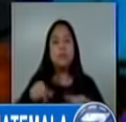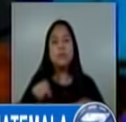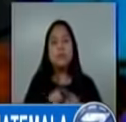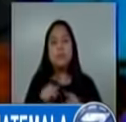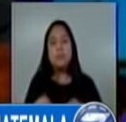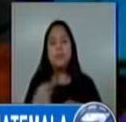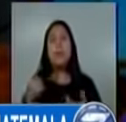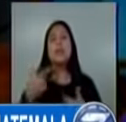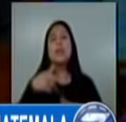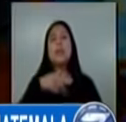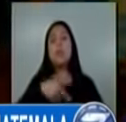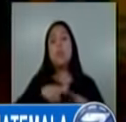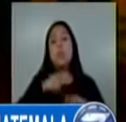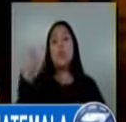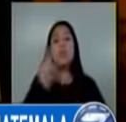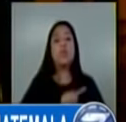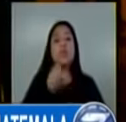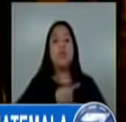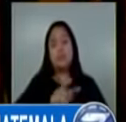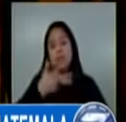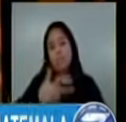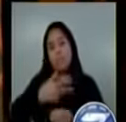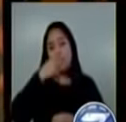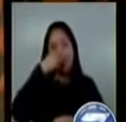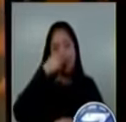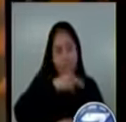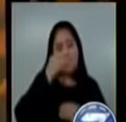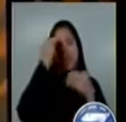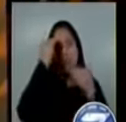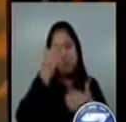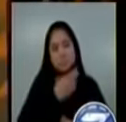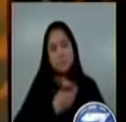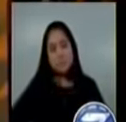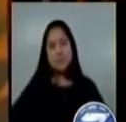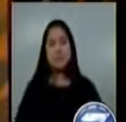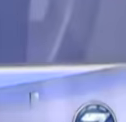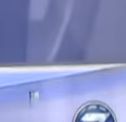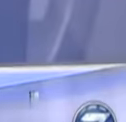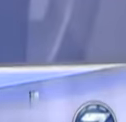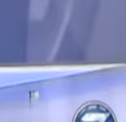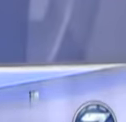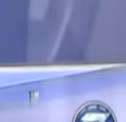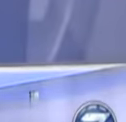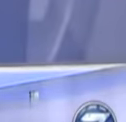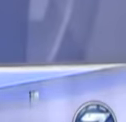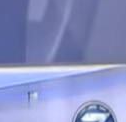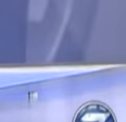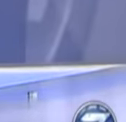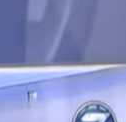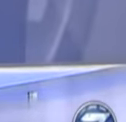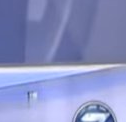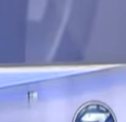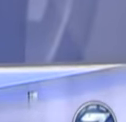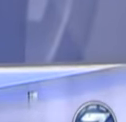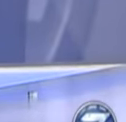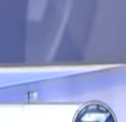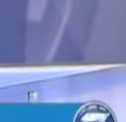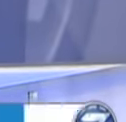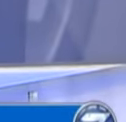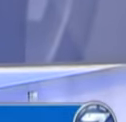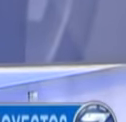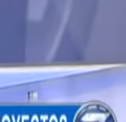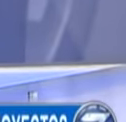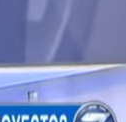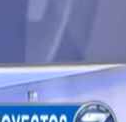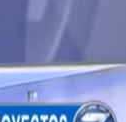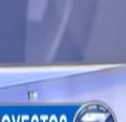de la zona fronteriza entre Guatemala y México. Muchísimas gracias, señor presidente. Por su parte, el presidente de México, Andrés Manuel